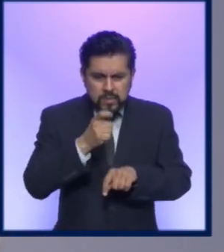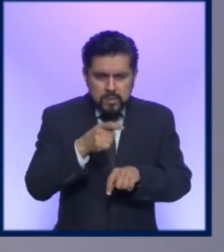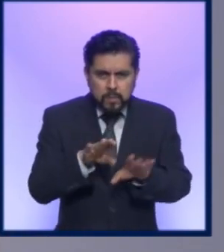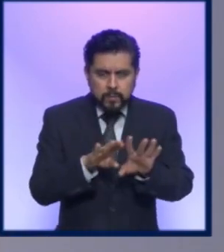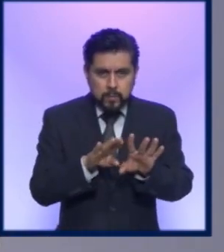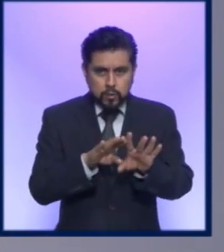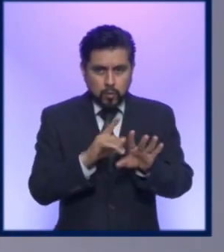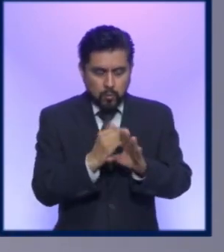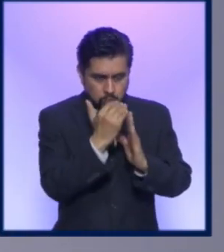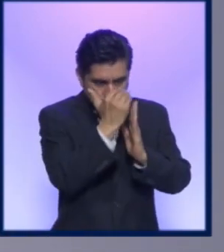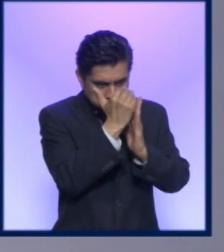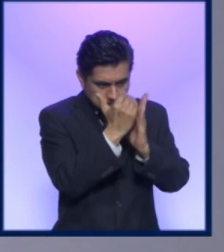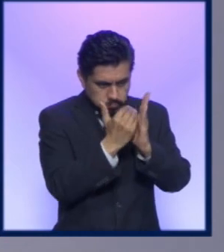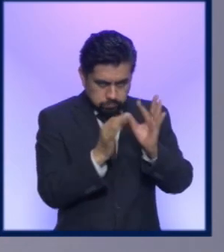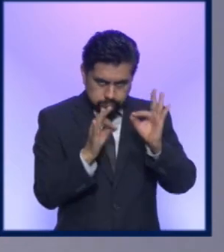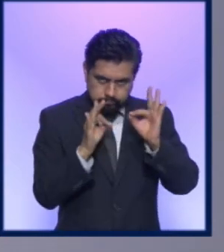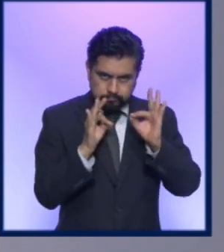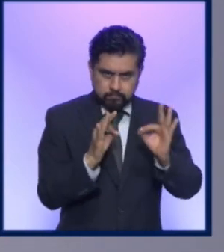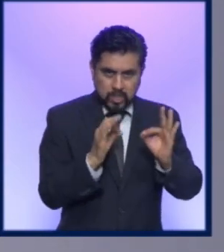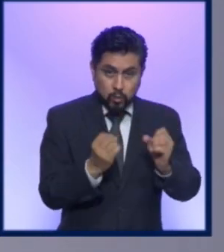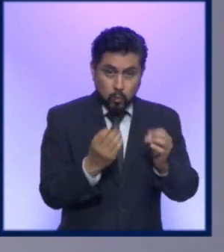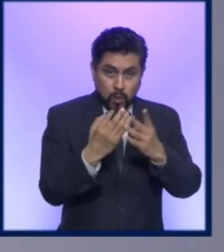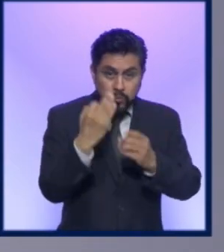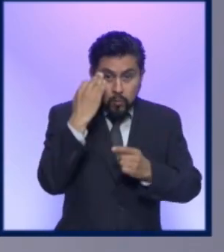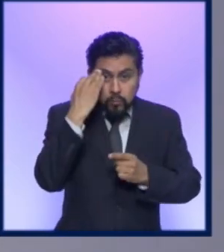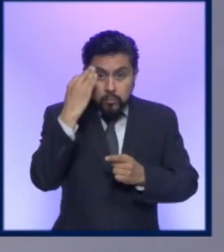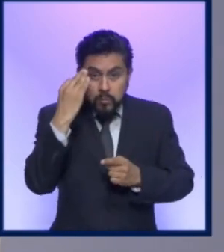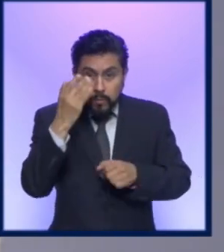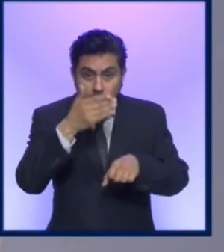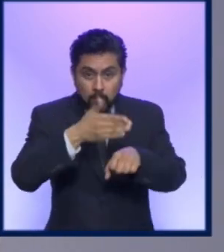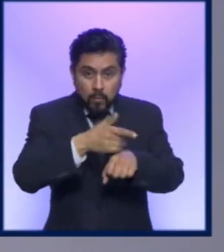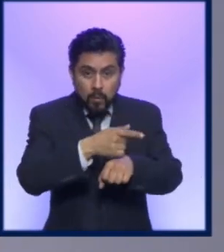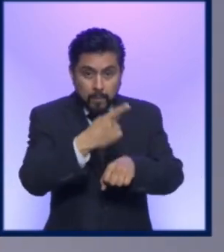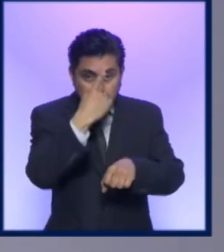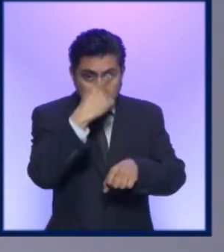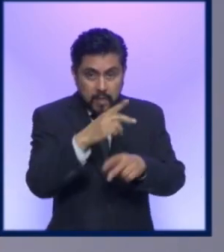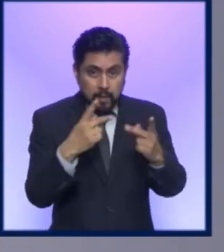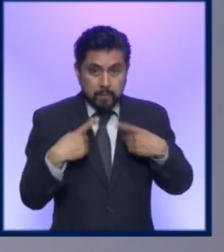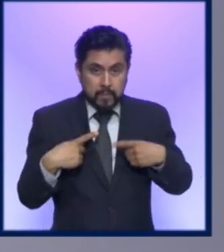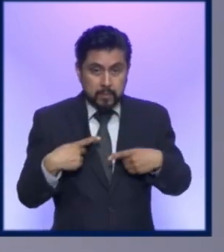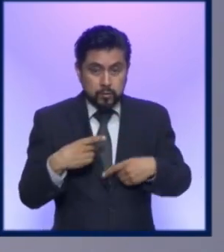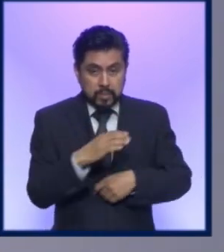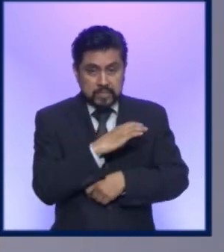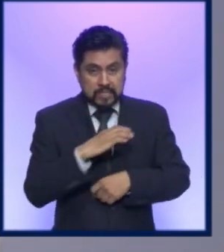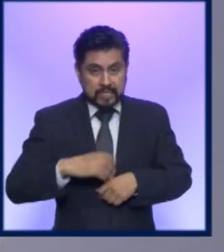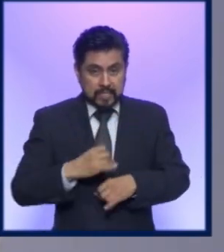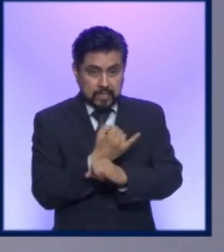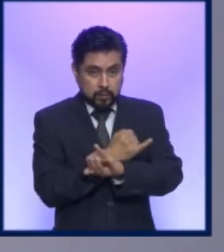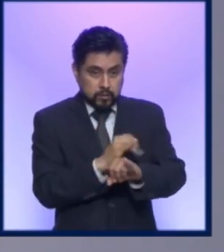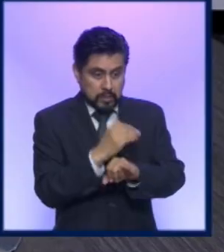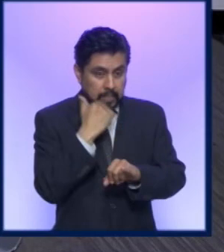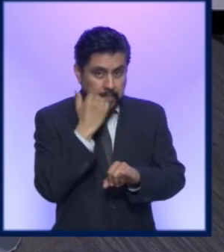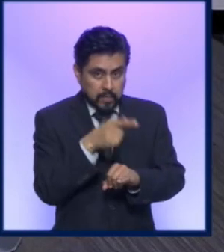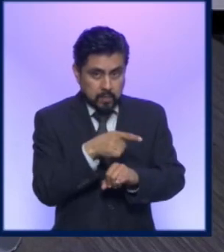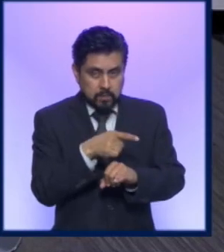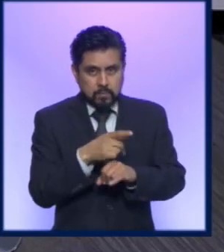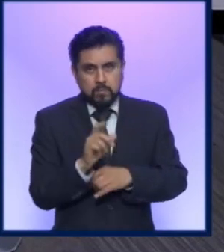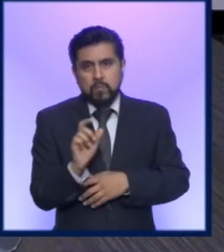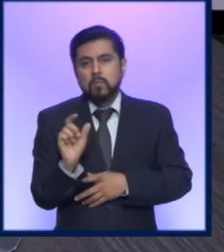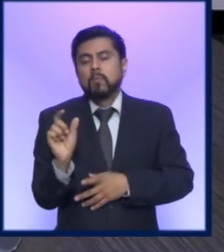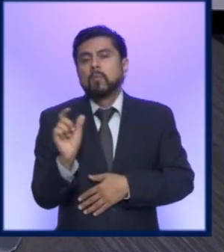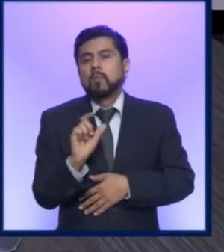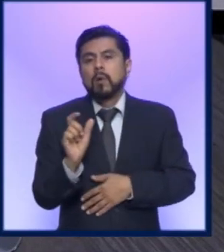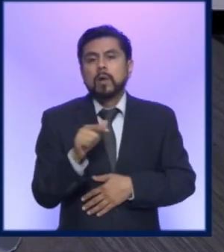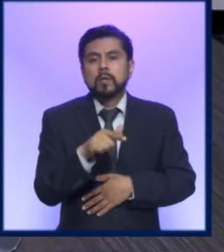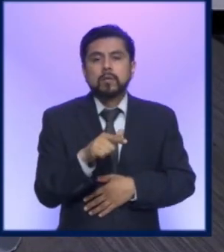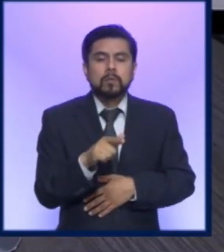perfectamente la temporalidad de la sanción aplicable para las personas aspirantes a candidaturas independientes cuando eh